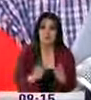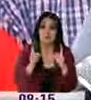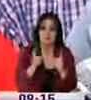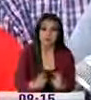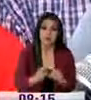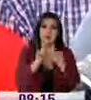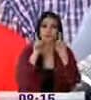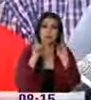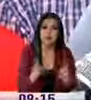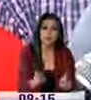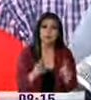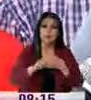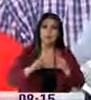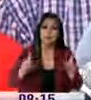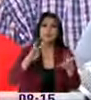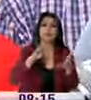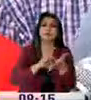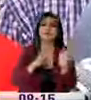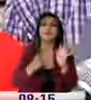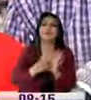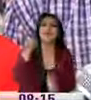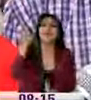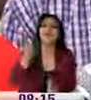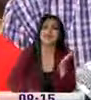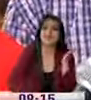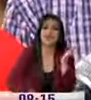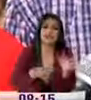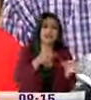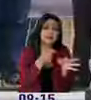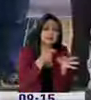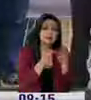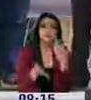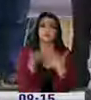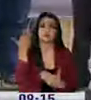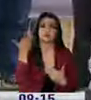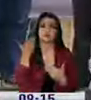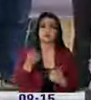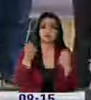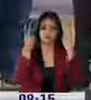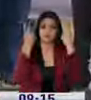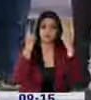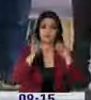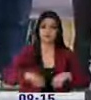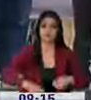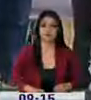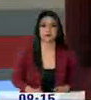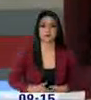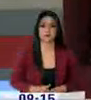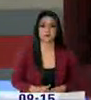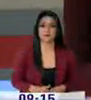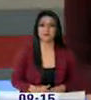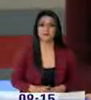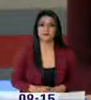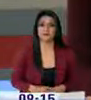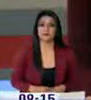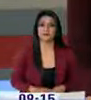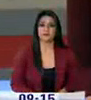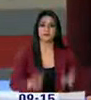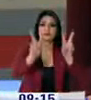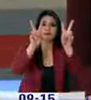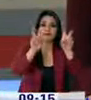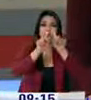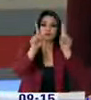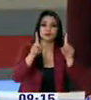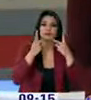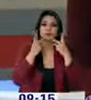tienes que preguntar, tienes que explicarles la facilidad de las preguntas. Informó Adriana Peralta. Temas